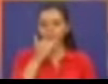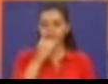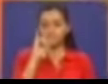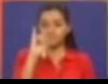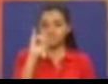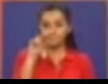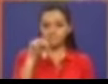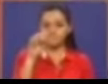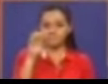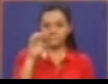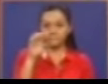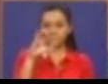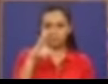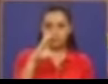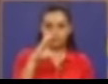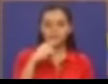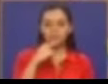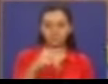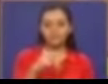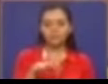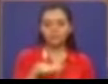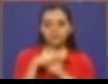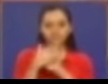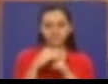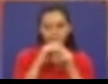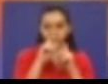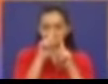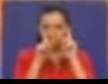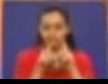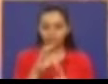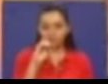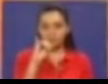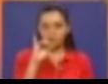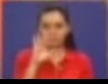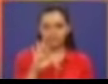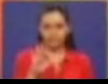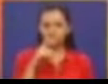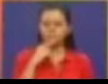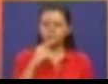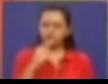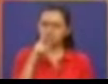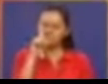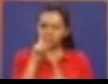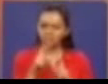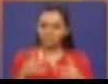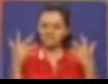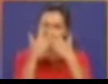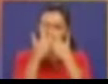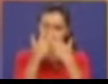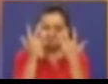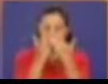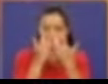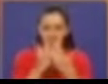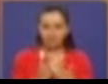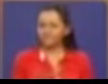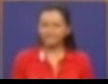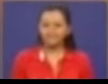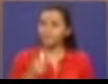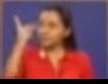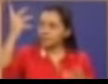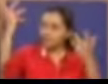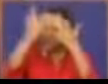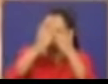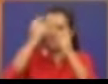no utilizaba los criterios de la Organización Internacional del Trabajo, sino criterios bastante folclóricos. Es